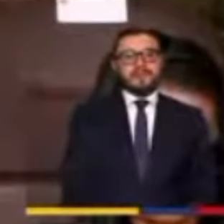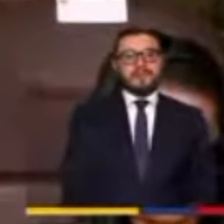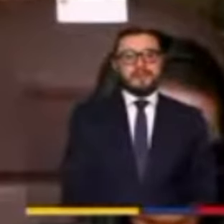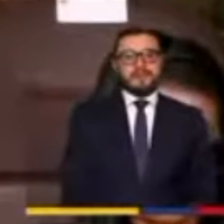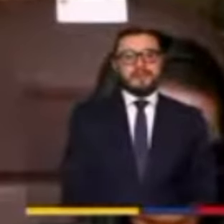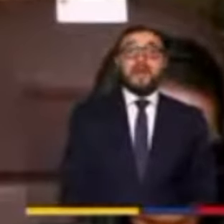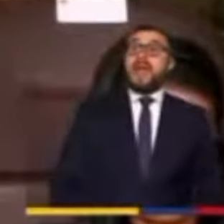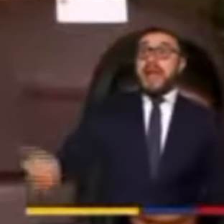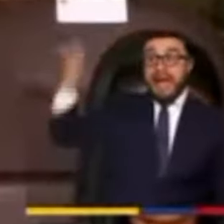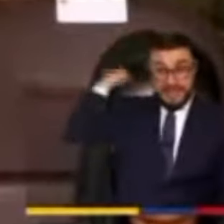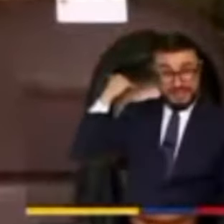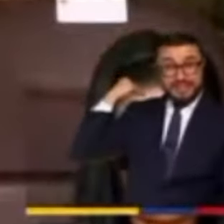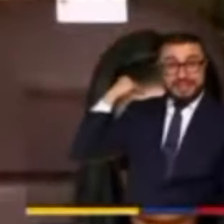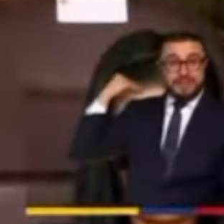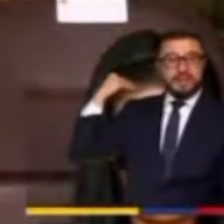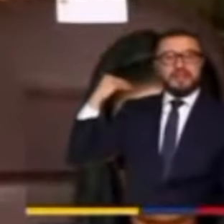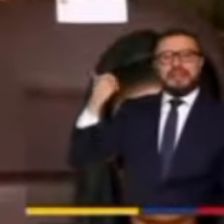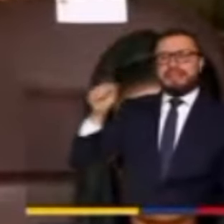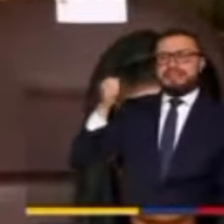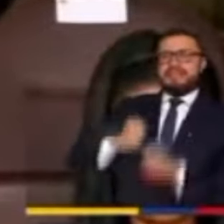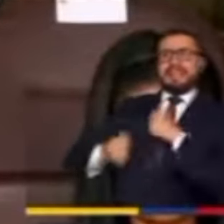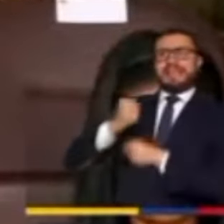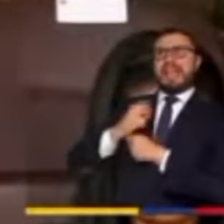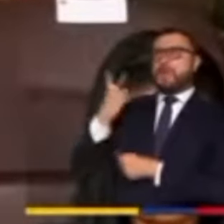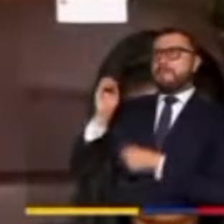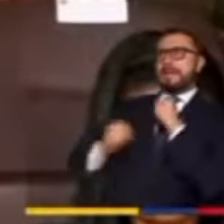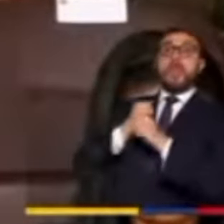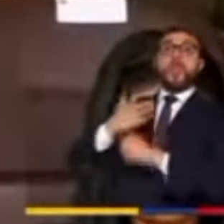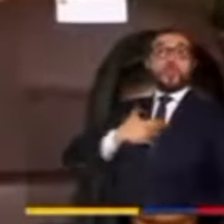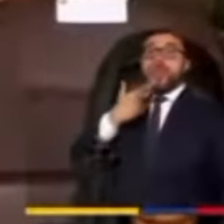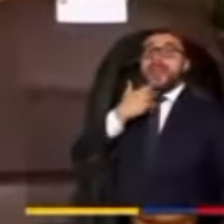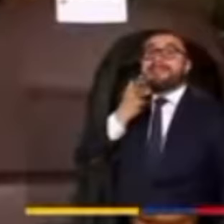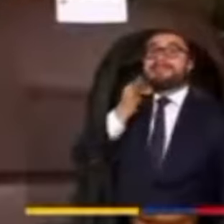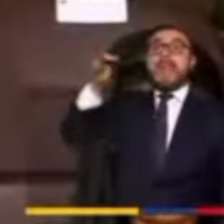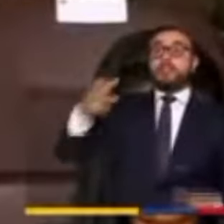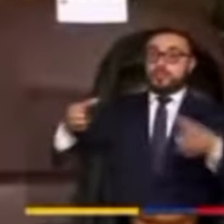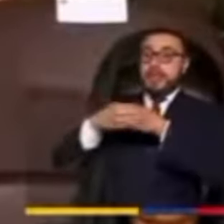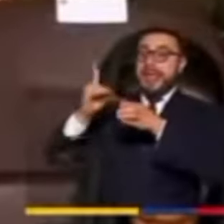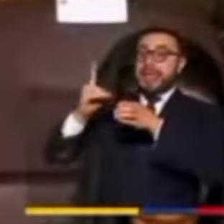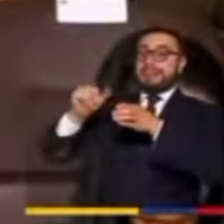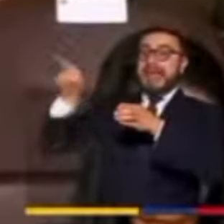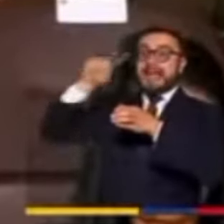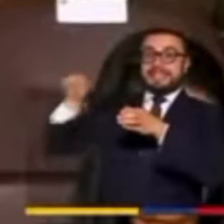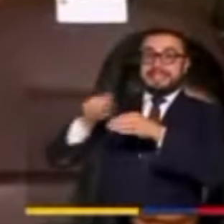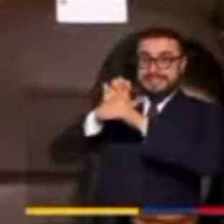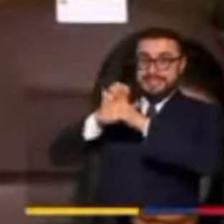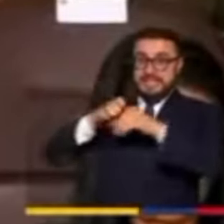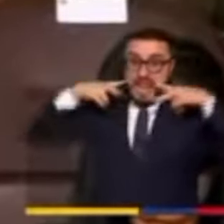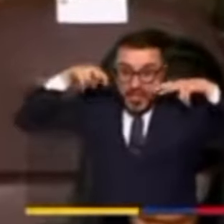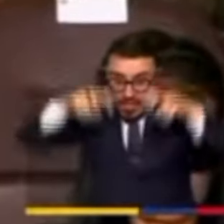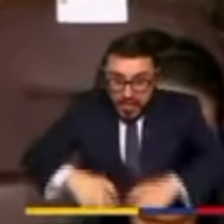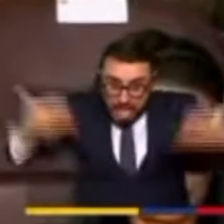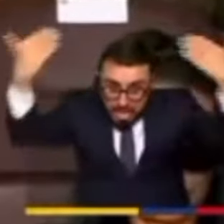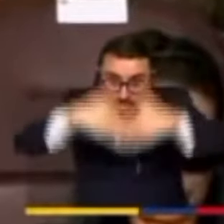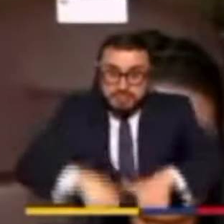denunciar la chuzada del DAS hace 10 años o 20 años, 20 años, 10 años fue